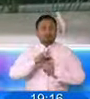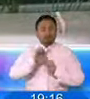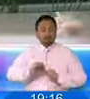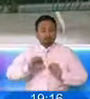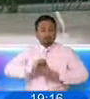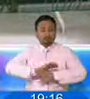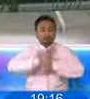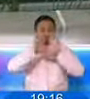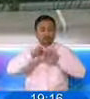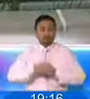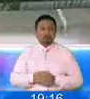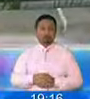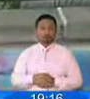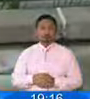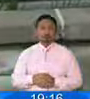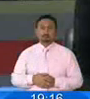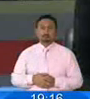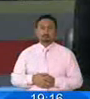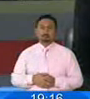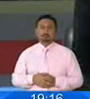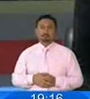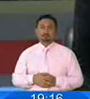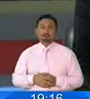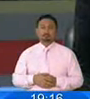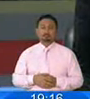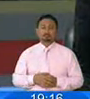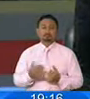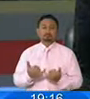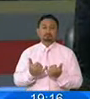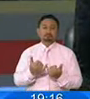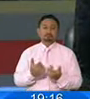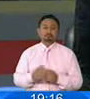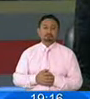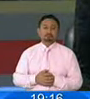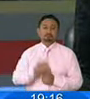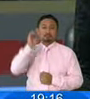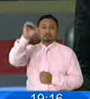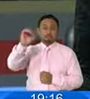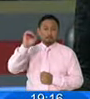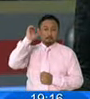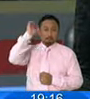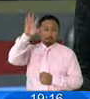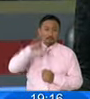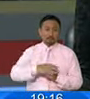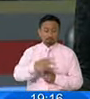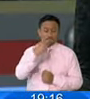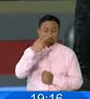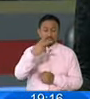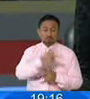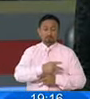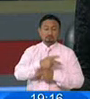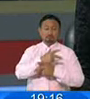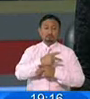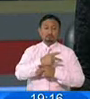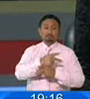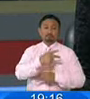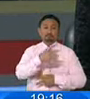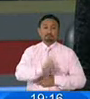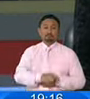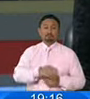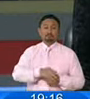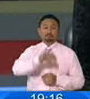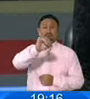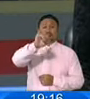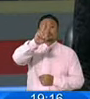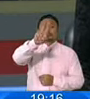transparencia en esta veeduría. Ahora les contamos que videos en los que se observa a la concejal de Quito y Bon Bon